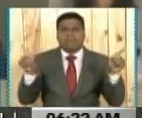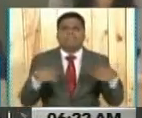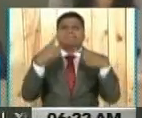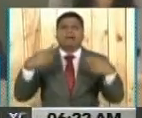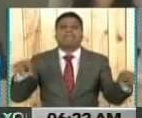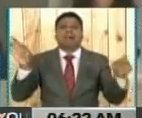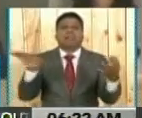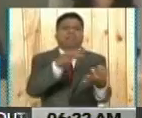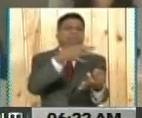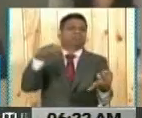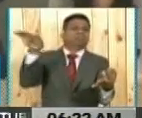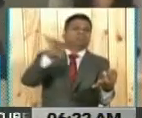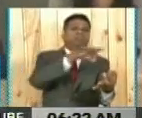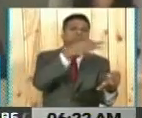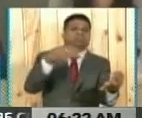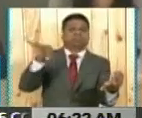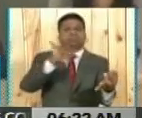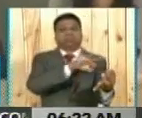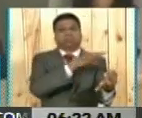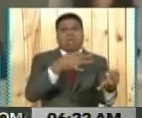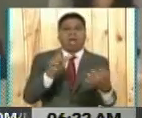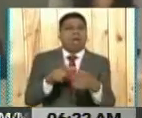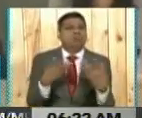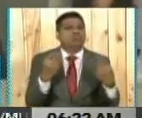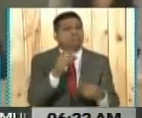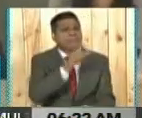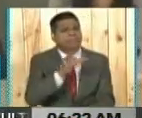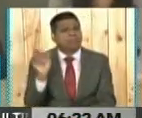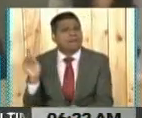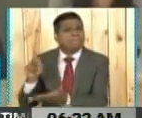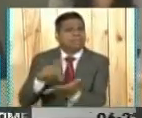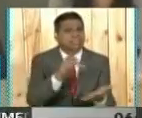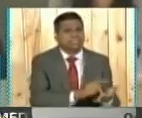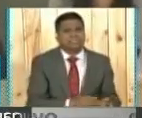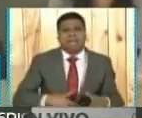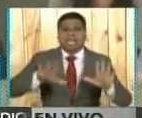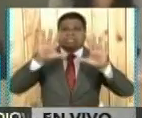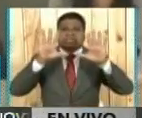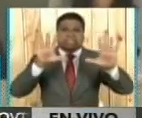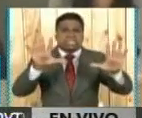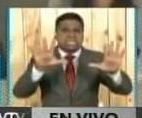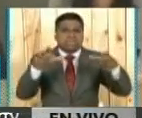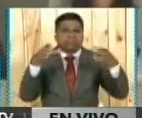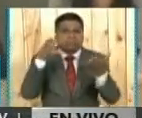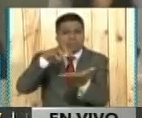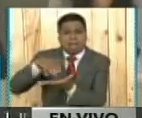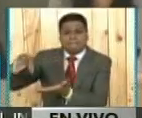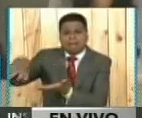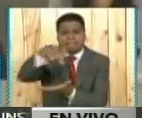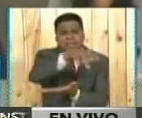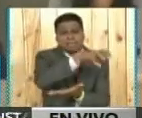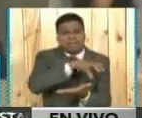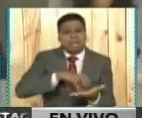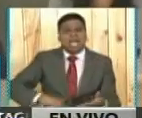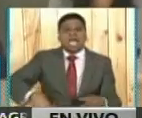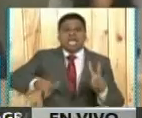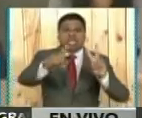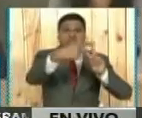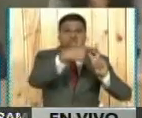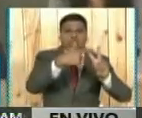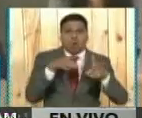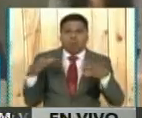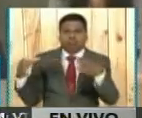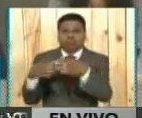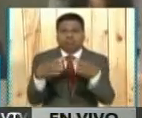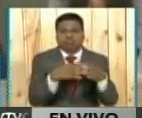sinfónicas penitenciarias, que cuenta con 10 núcleos y 2 estudiantinas.